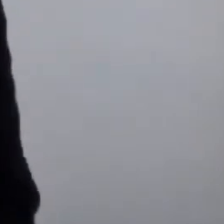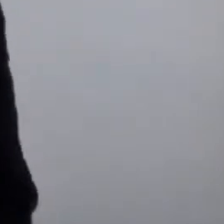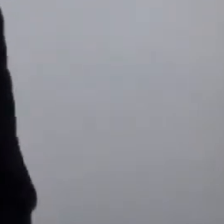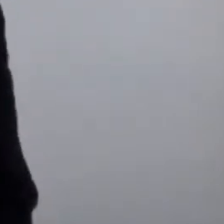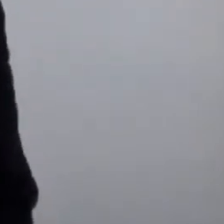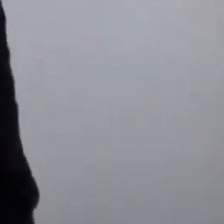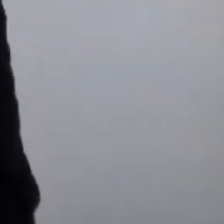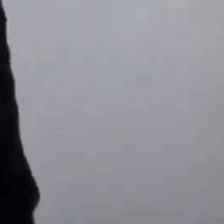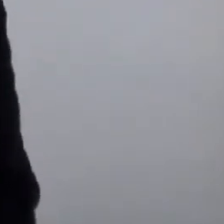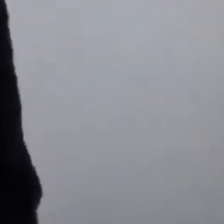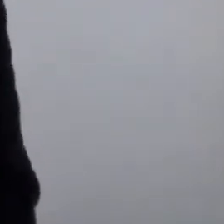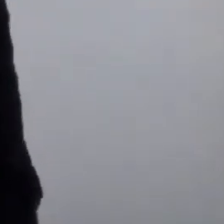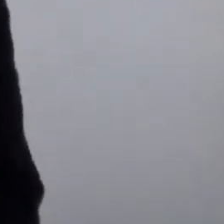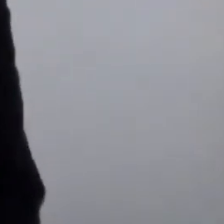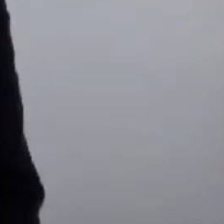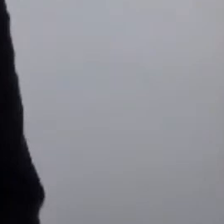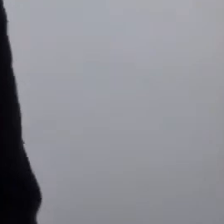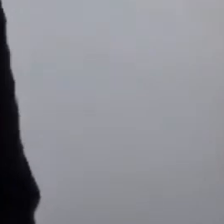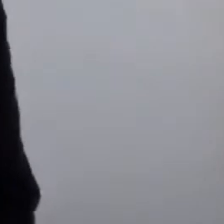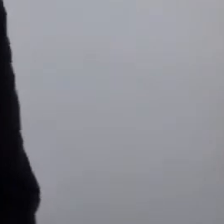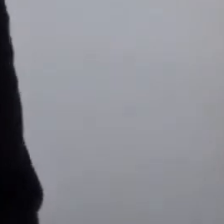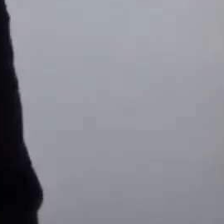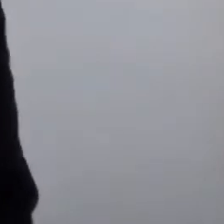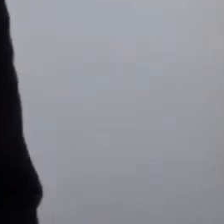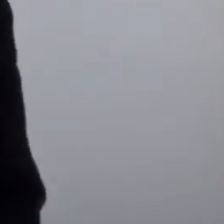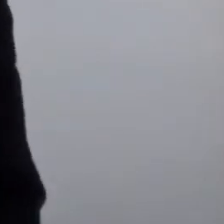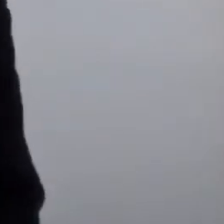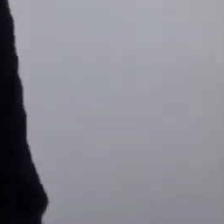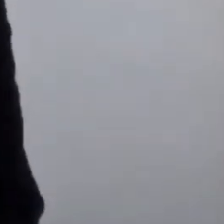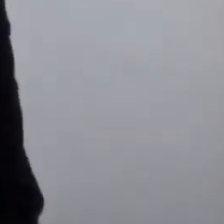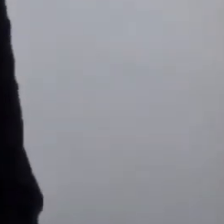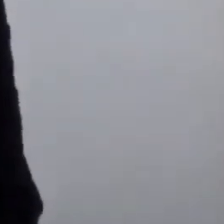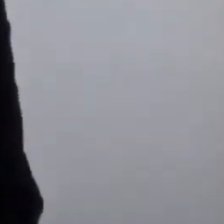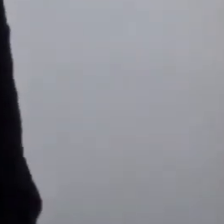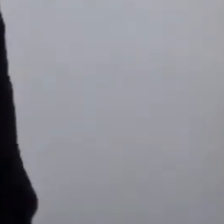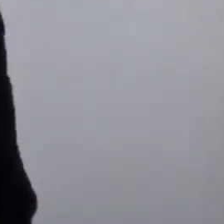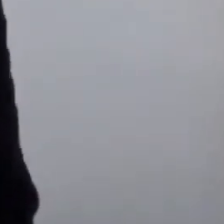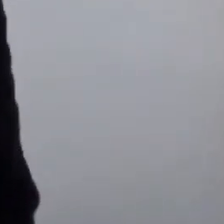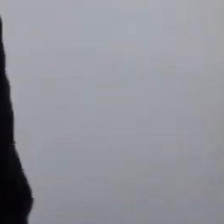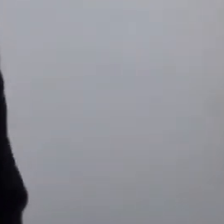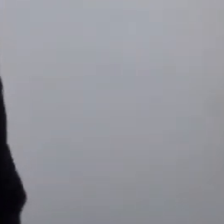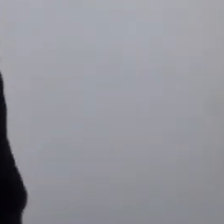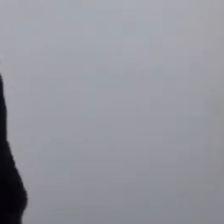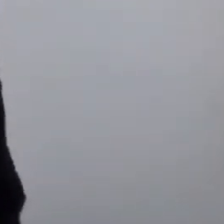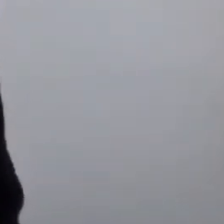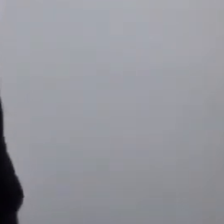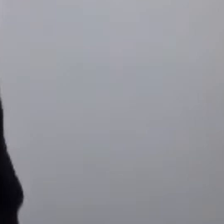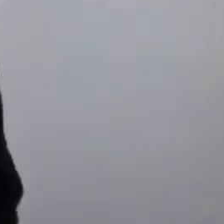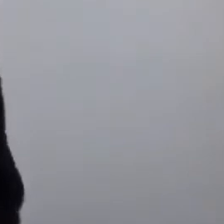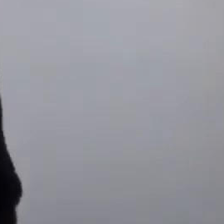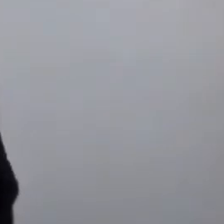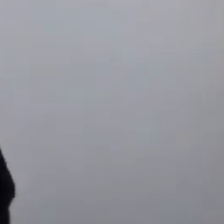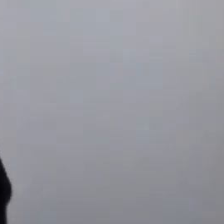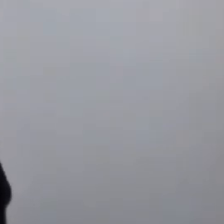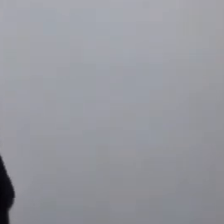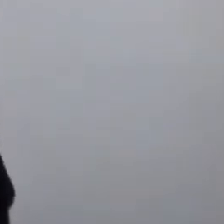ciudadano trajo consigo la ilusión por recuperar las demandas de la población y hacerlas el contenido de la política. Podemos ha consolidado una